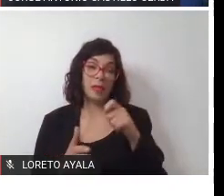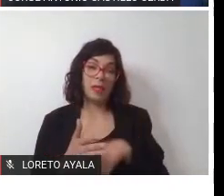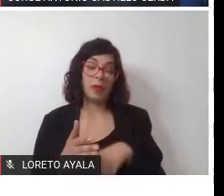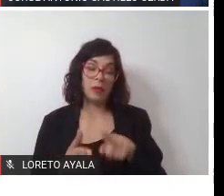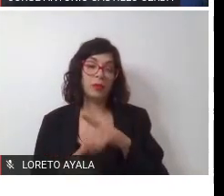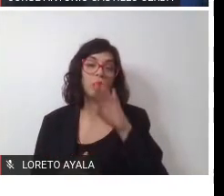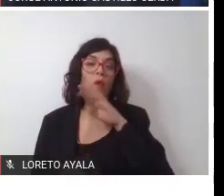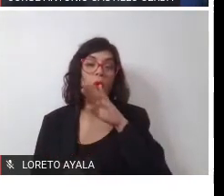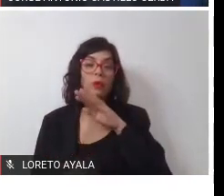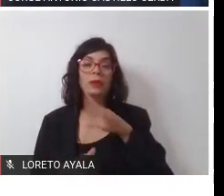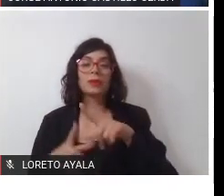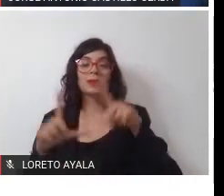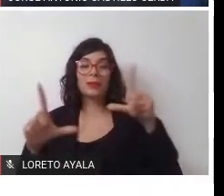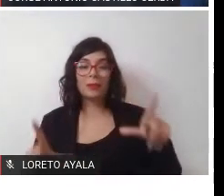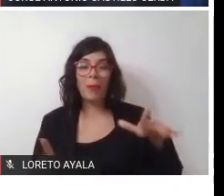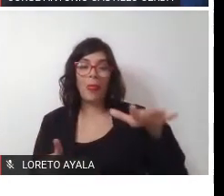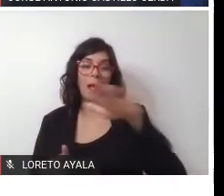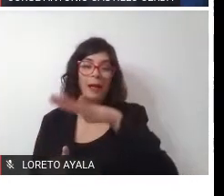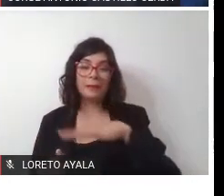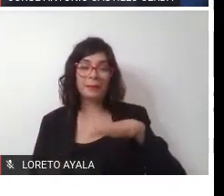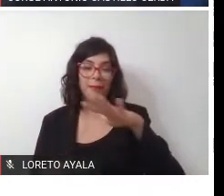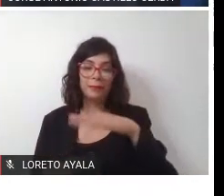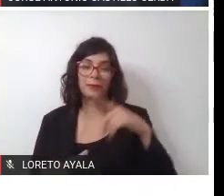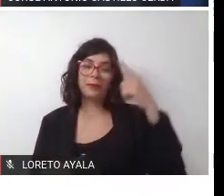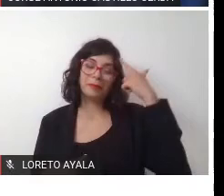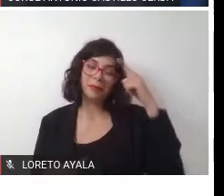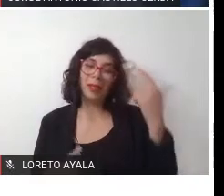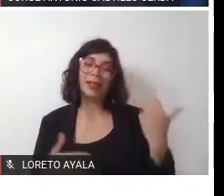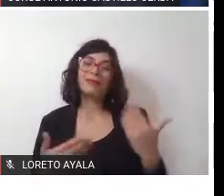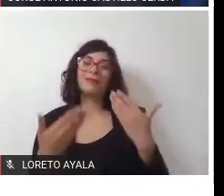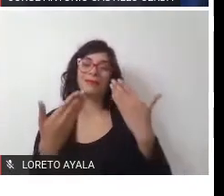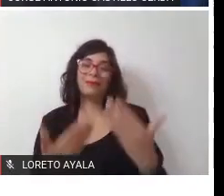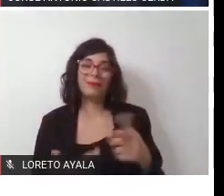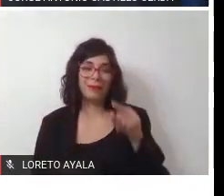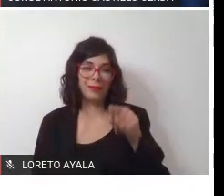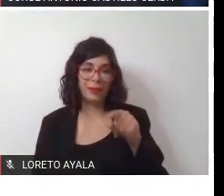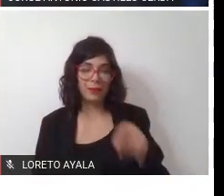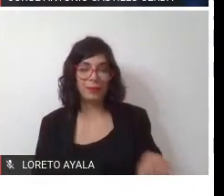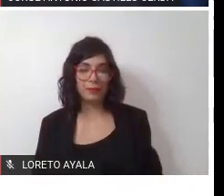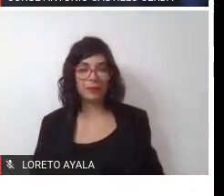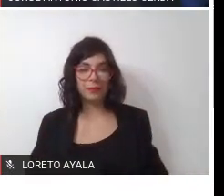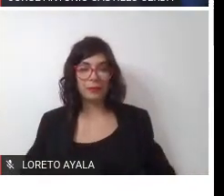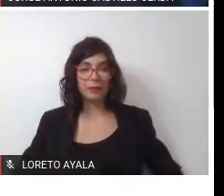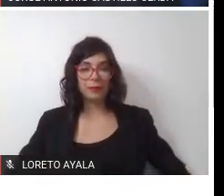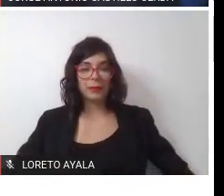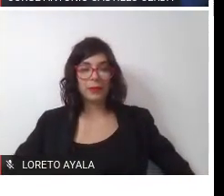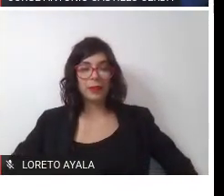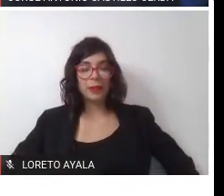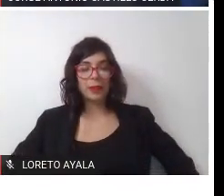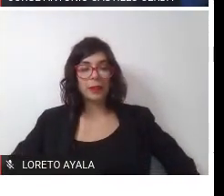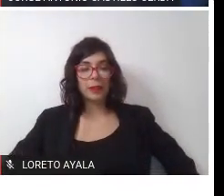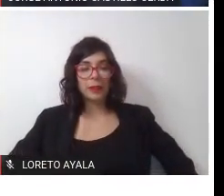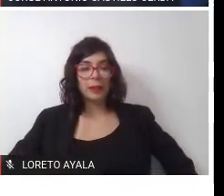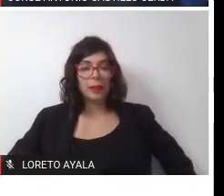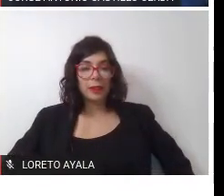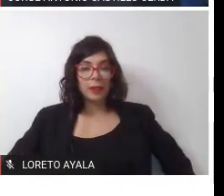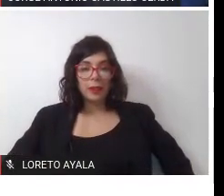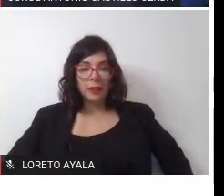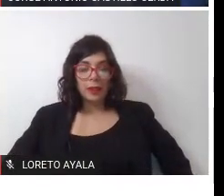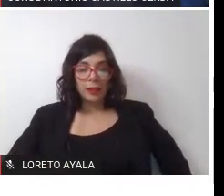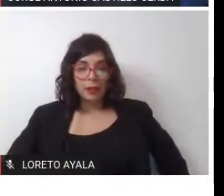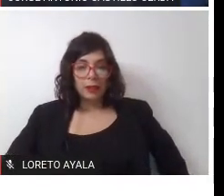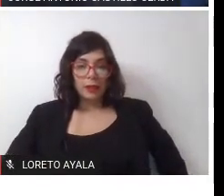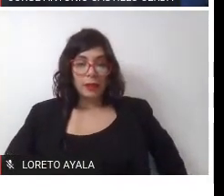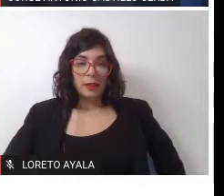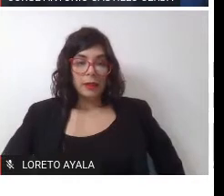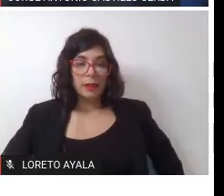utilizan los espacios que están a disposición para ello. Un ejemplo de planificación